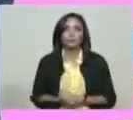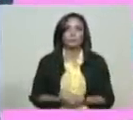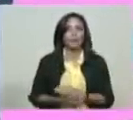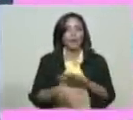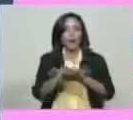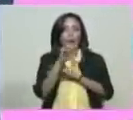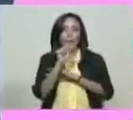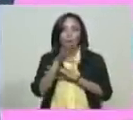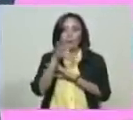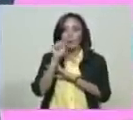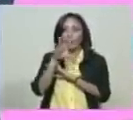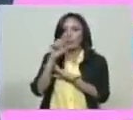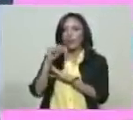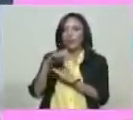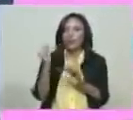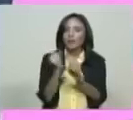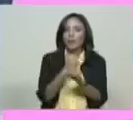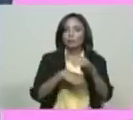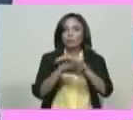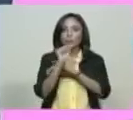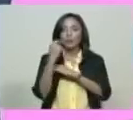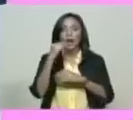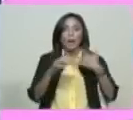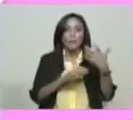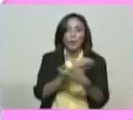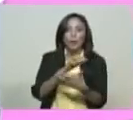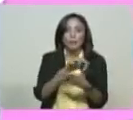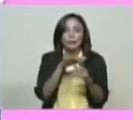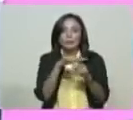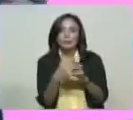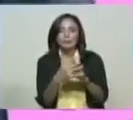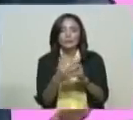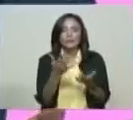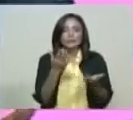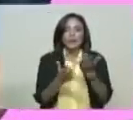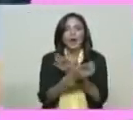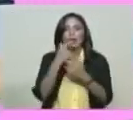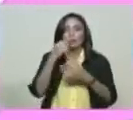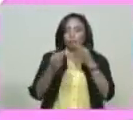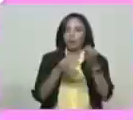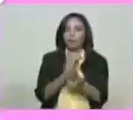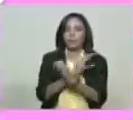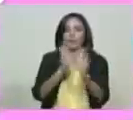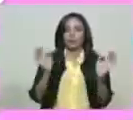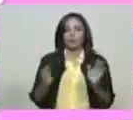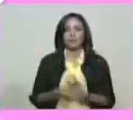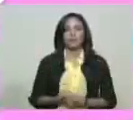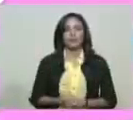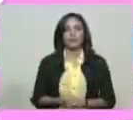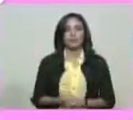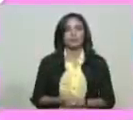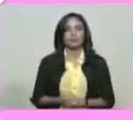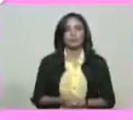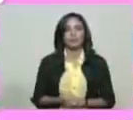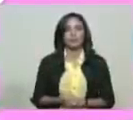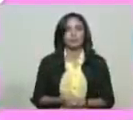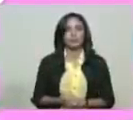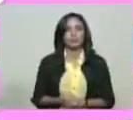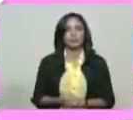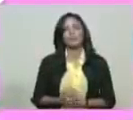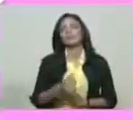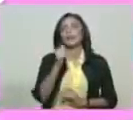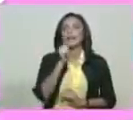aprender de la eficacia, la eficiencia, superar los problemas que tenemos, que ya les hablé bastante el sábado en la